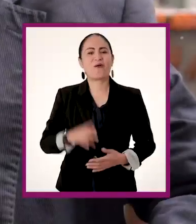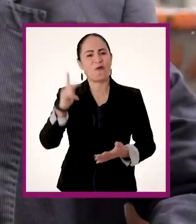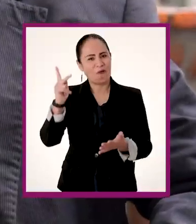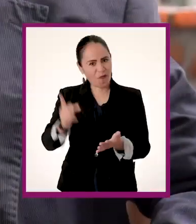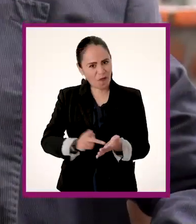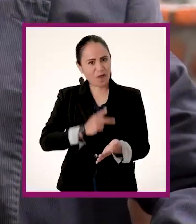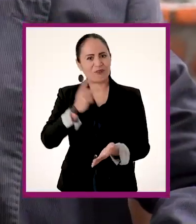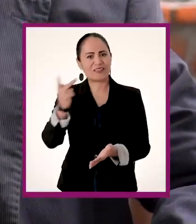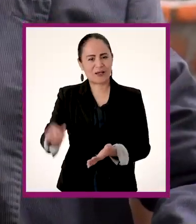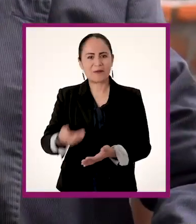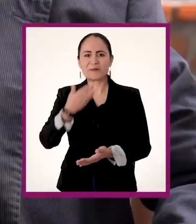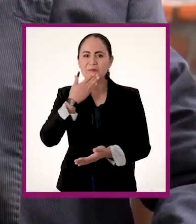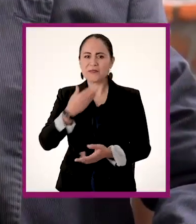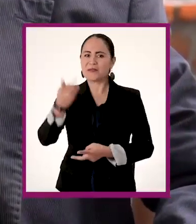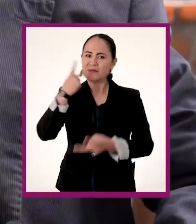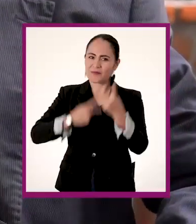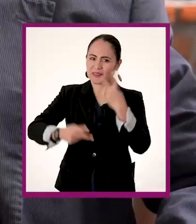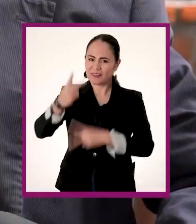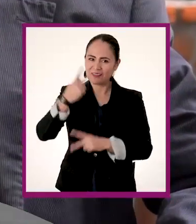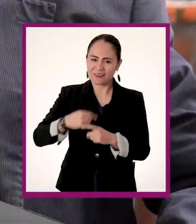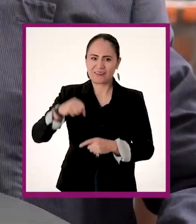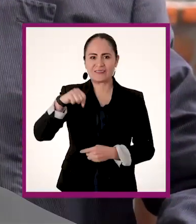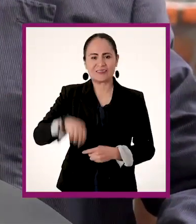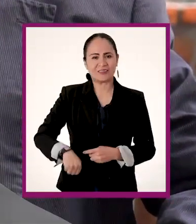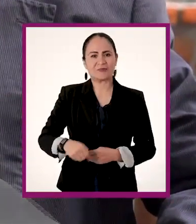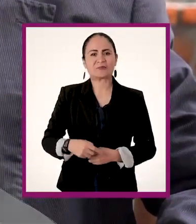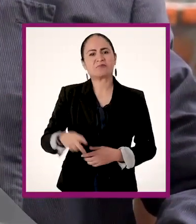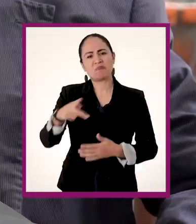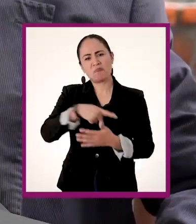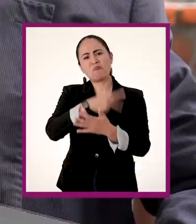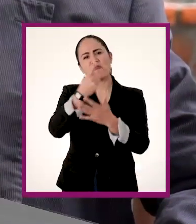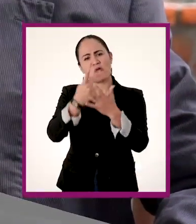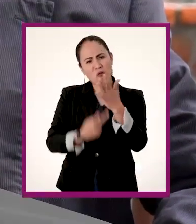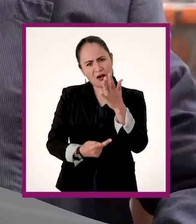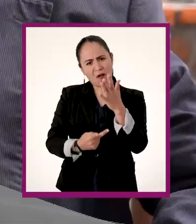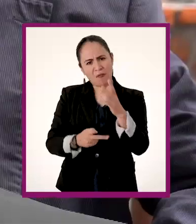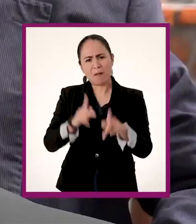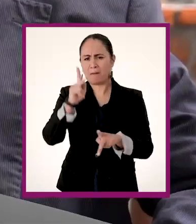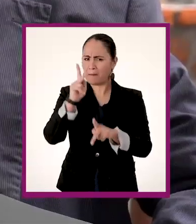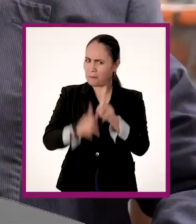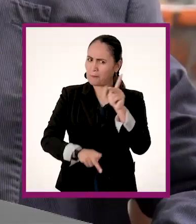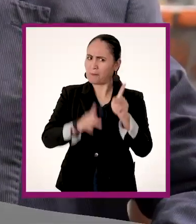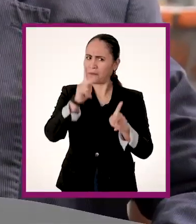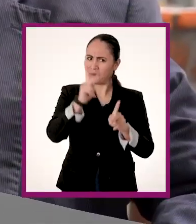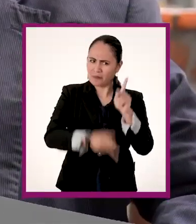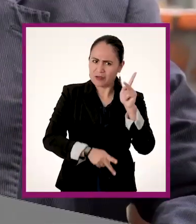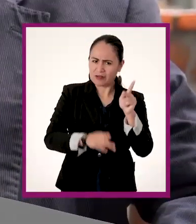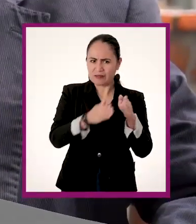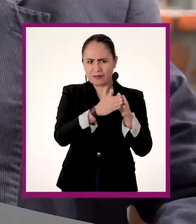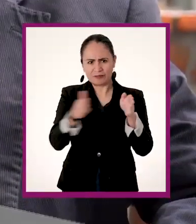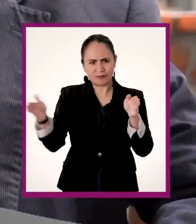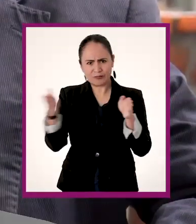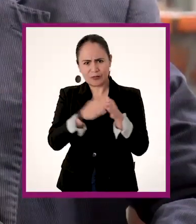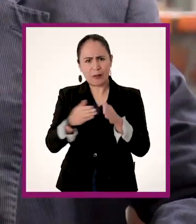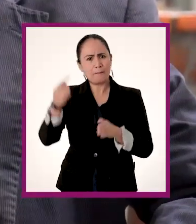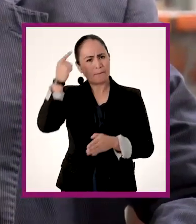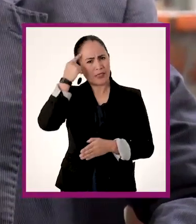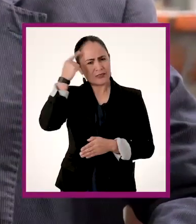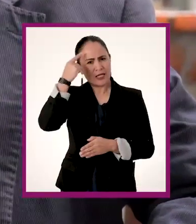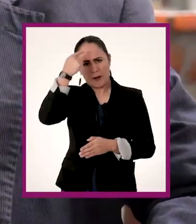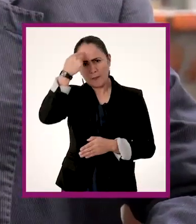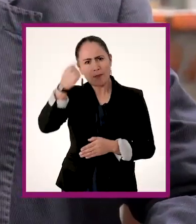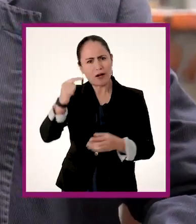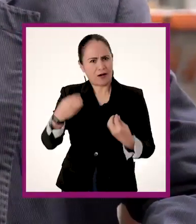Hola, de nueva cuenta les doy la bienvenida a esta sesión de